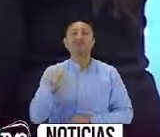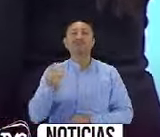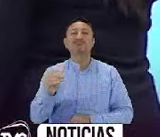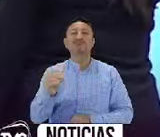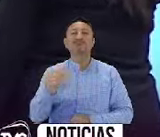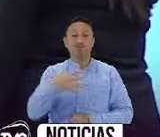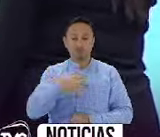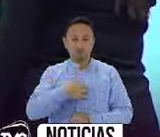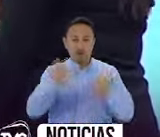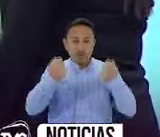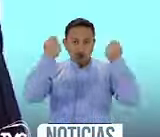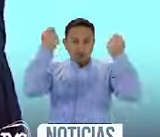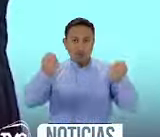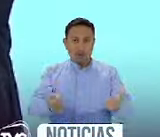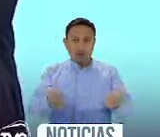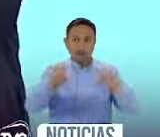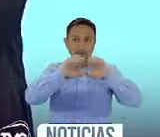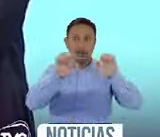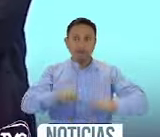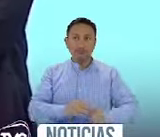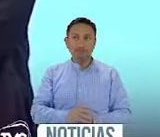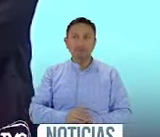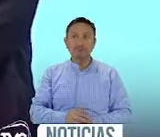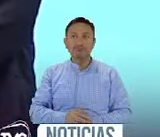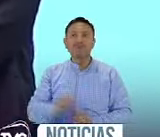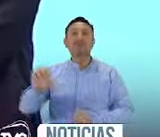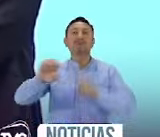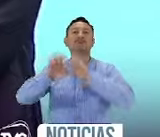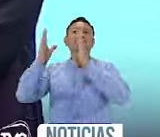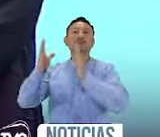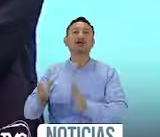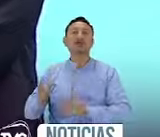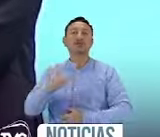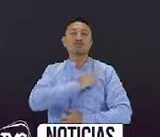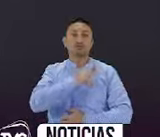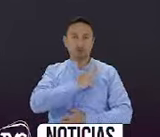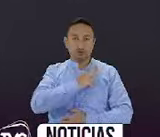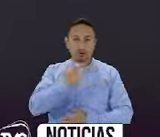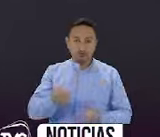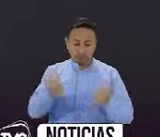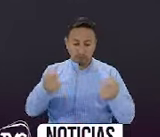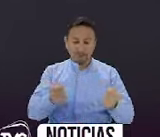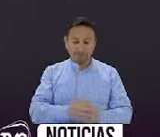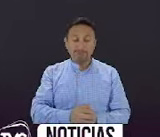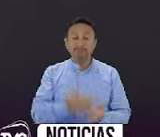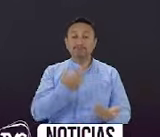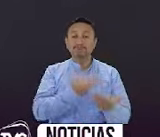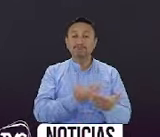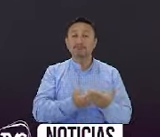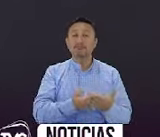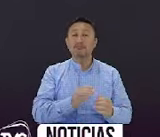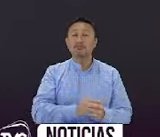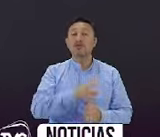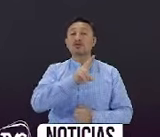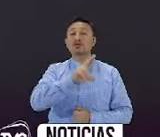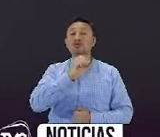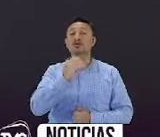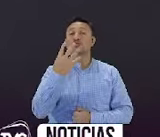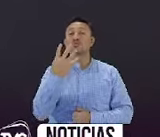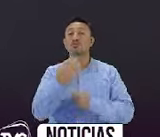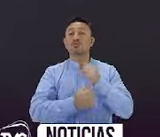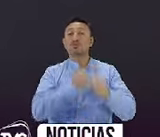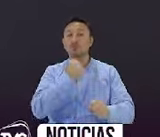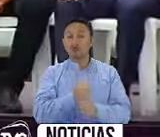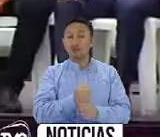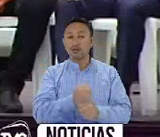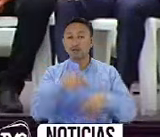empresas, asimismo empresarios y académicos postmortem. Durante la sesión solemne de los 204 años desde que se declaró el